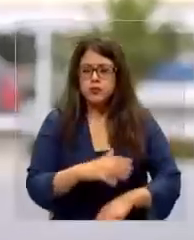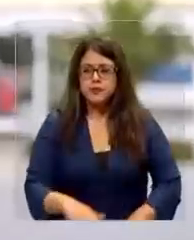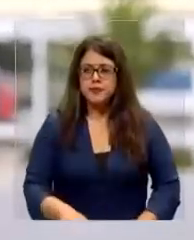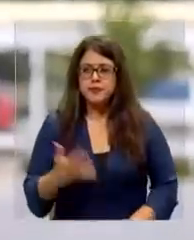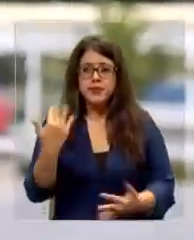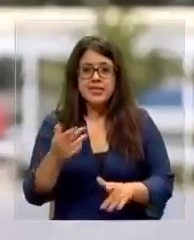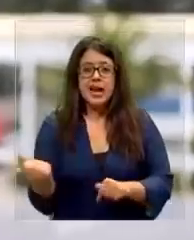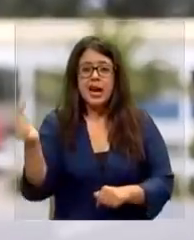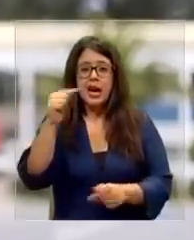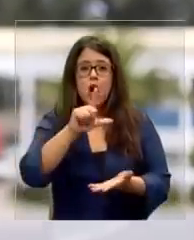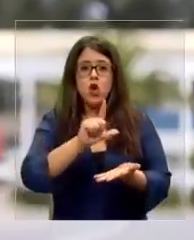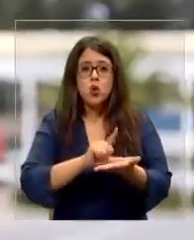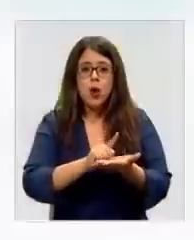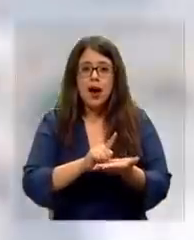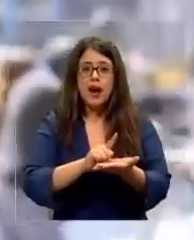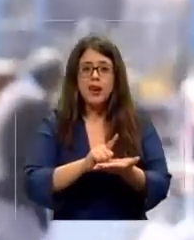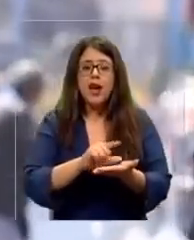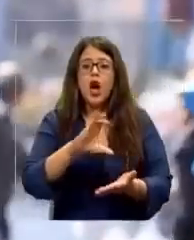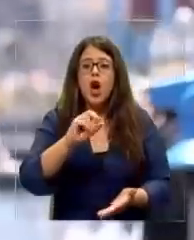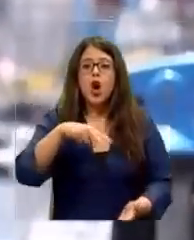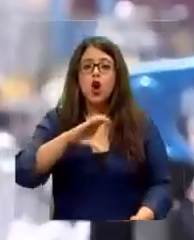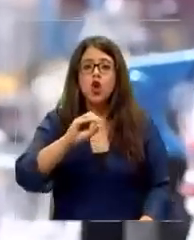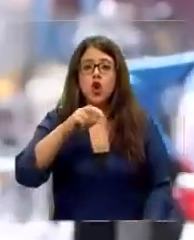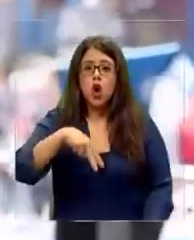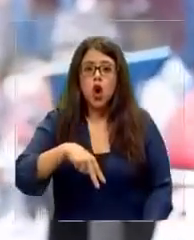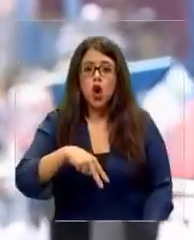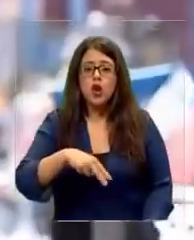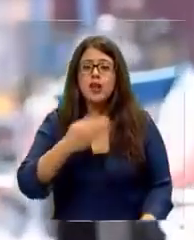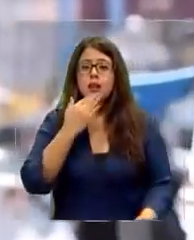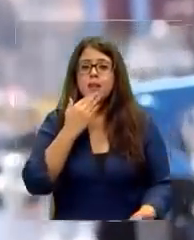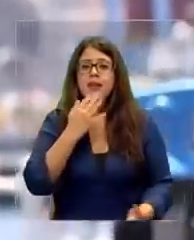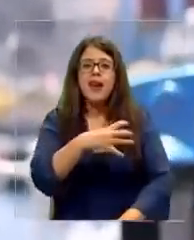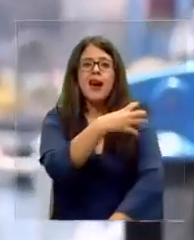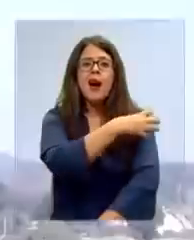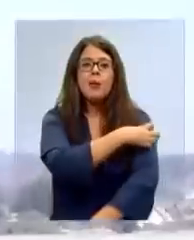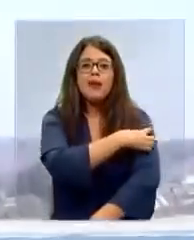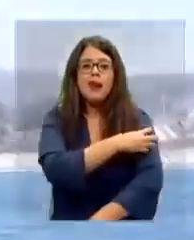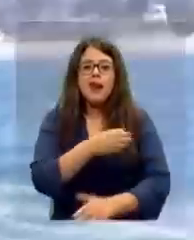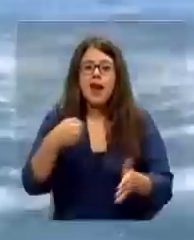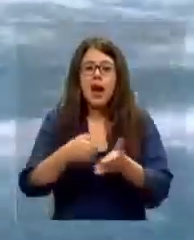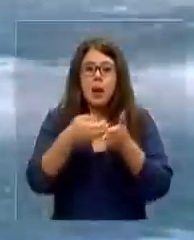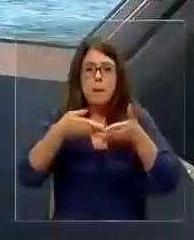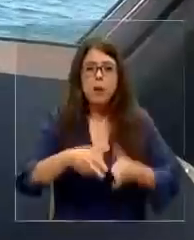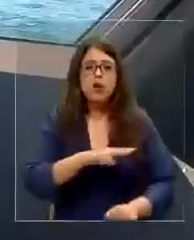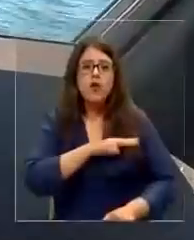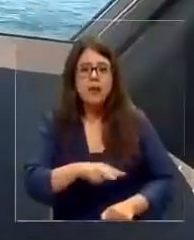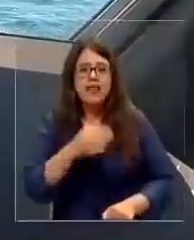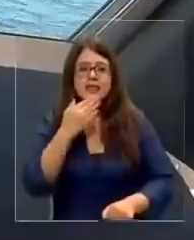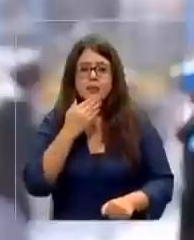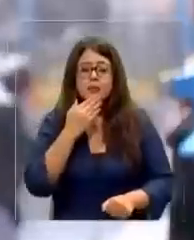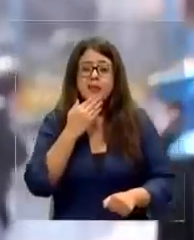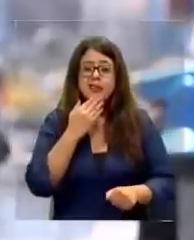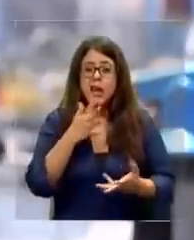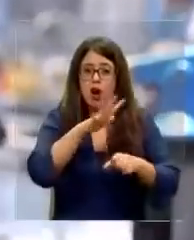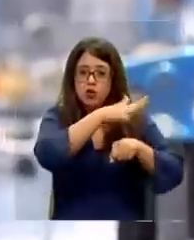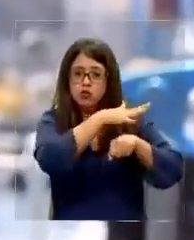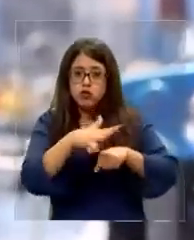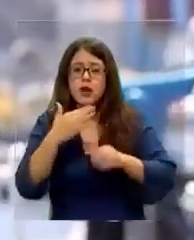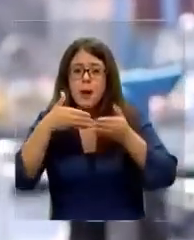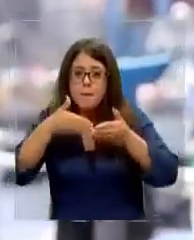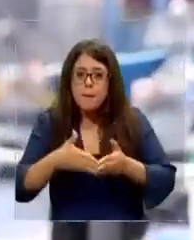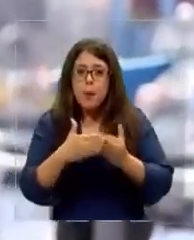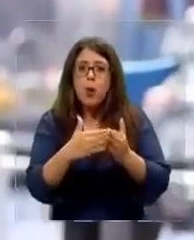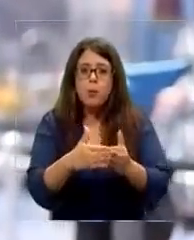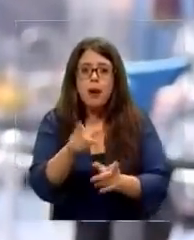Hemos llegado a la base aeronaval Concón y a la Capitanía de Puerto de Valparaíso para conocer cómo, por aire y por mar, personal de la Armada